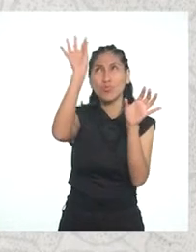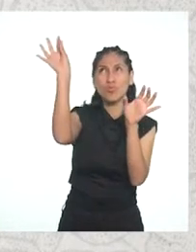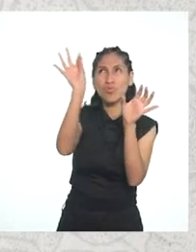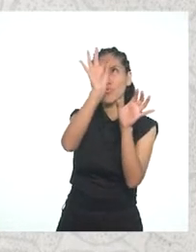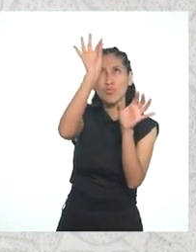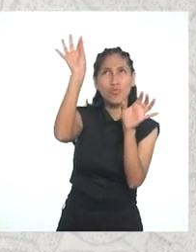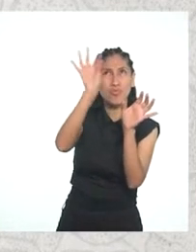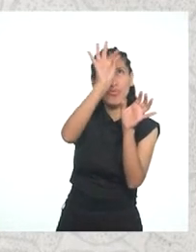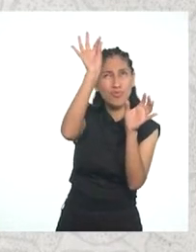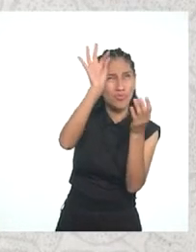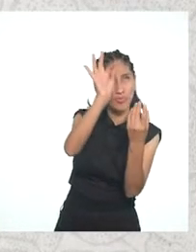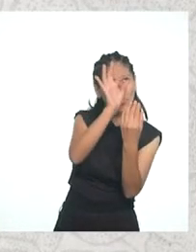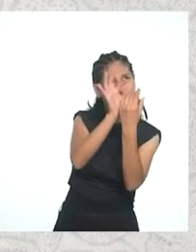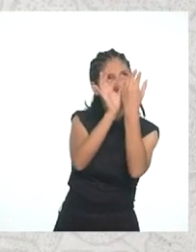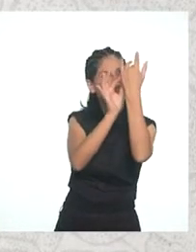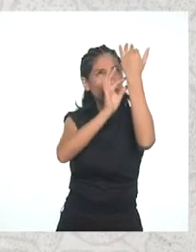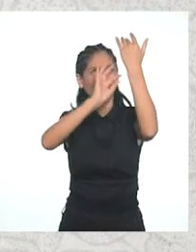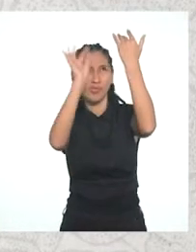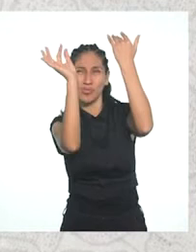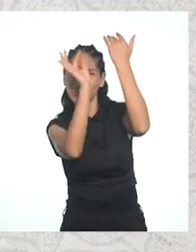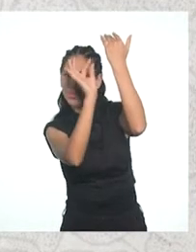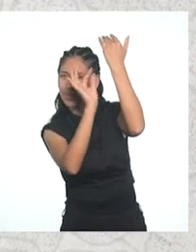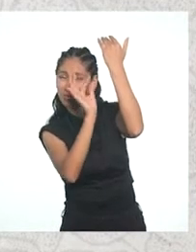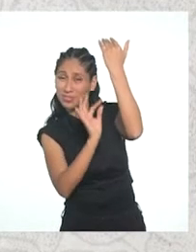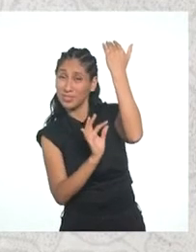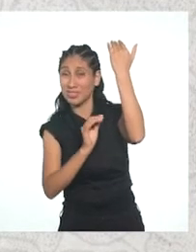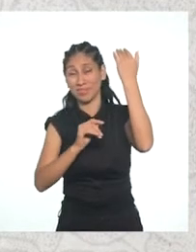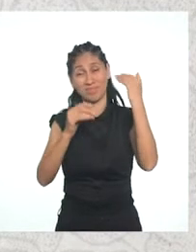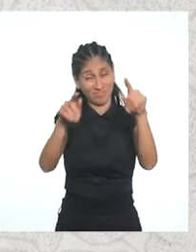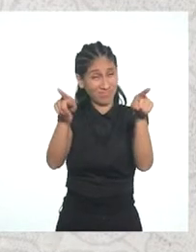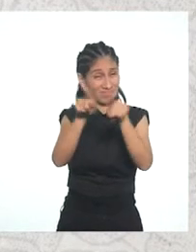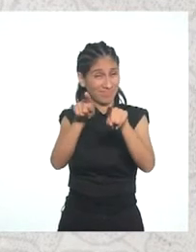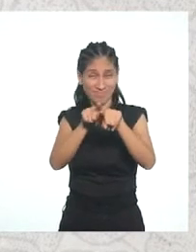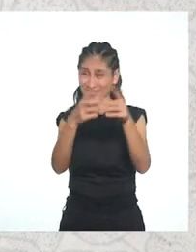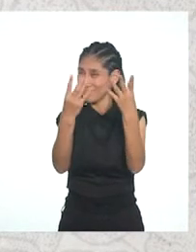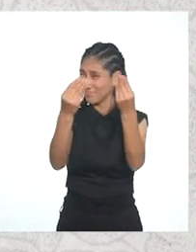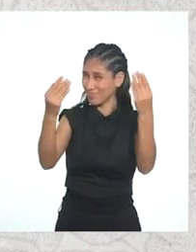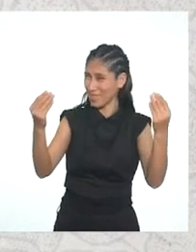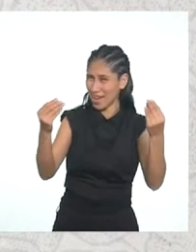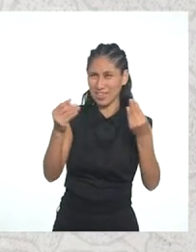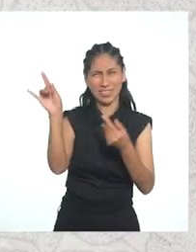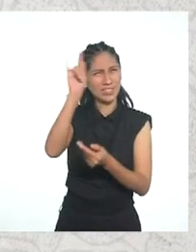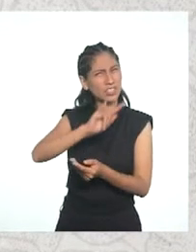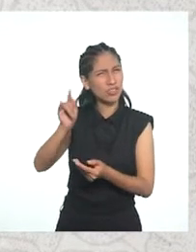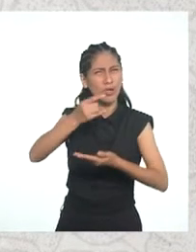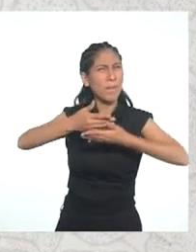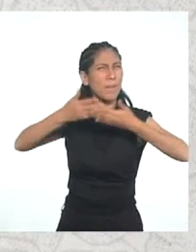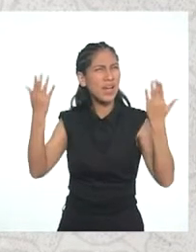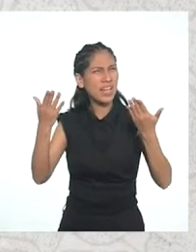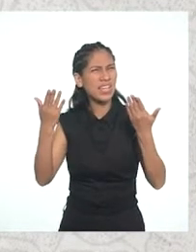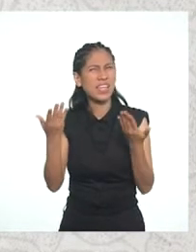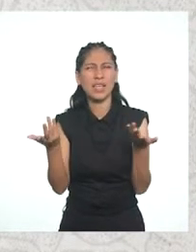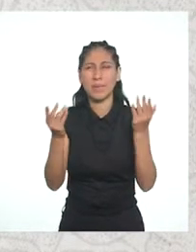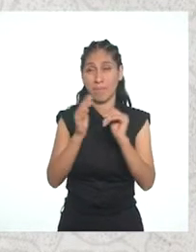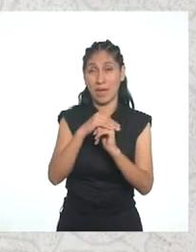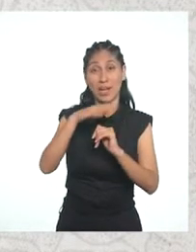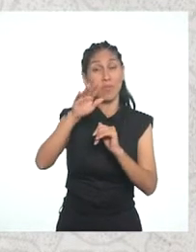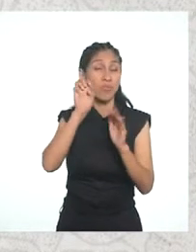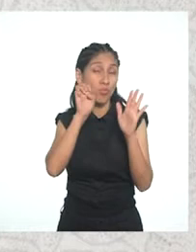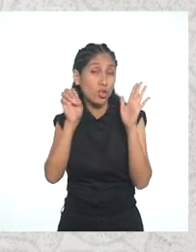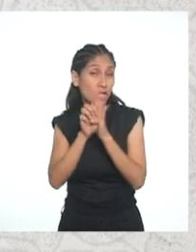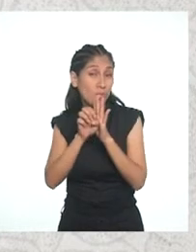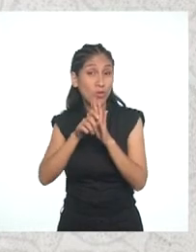o mejor dicho, microbiota intestinal. Varias de estas especies son utilizadas para la producción